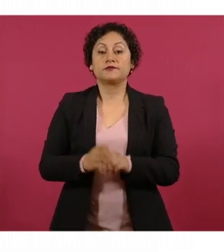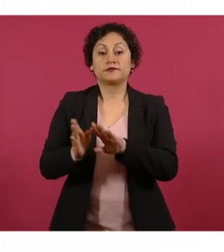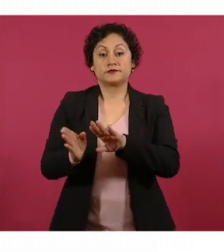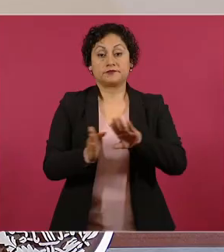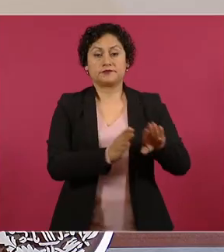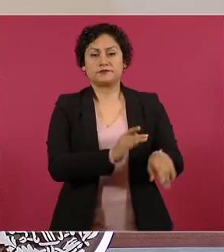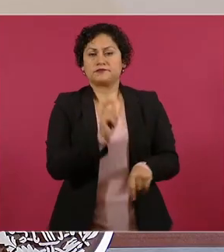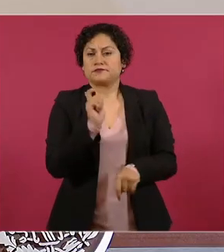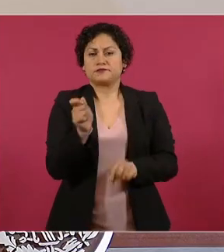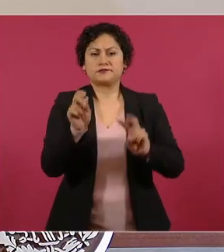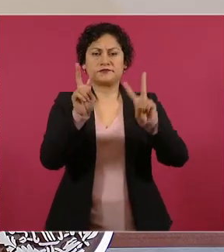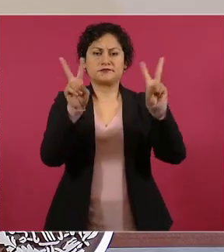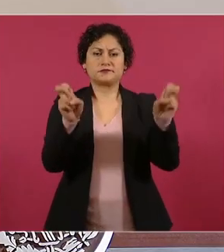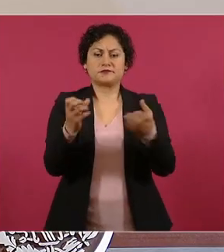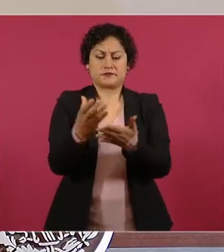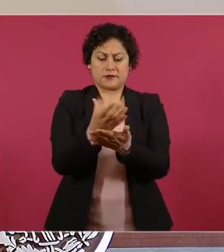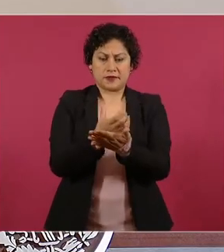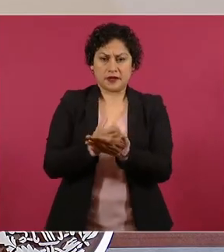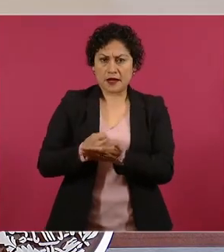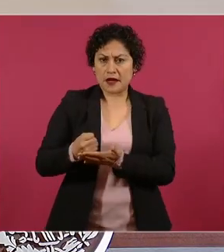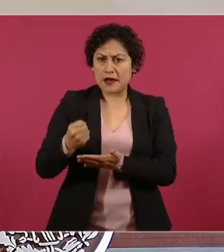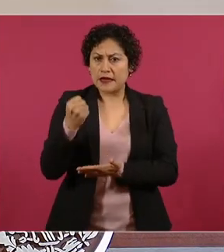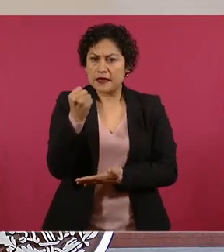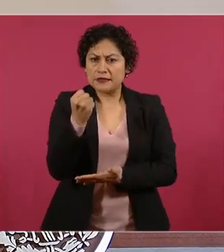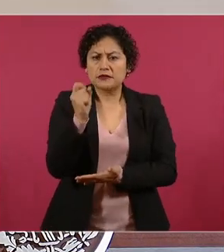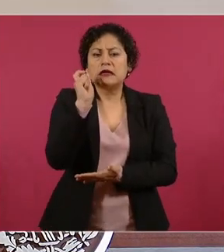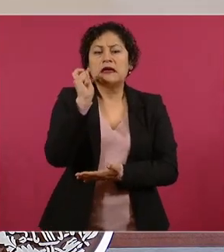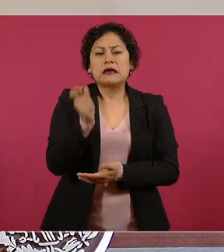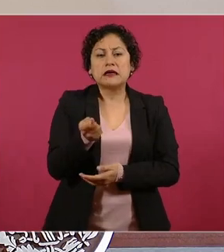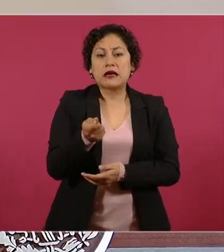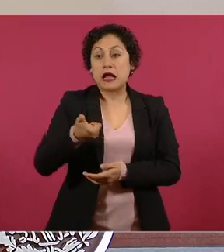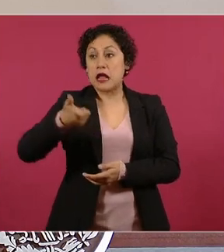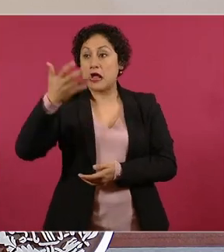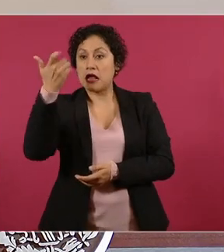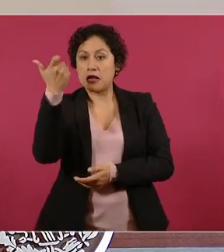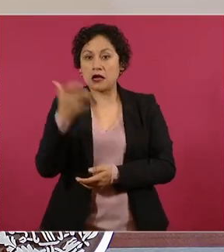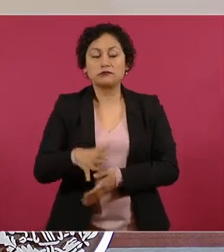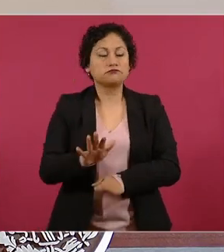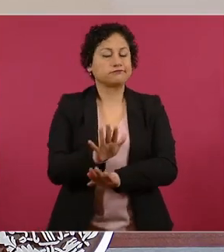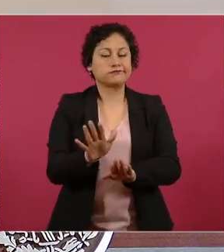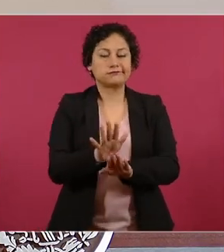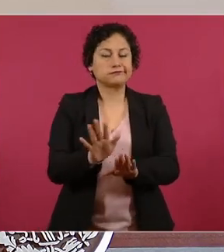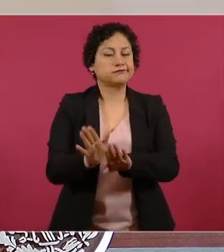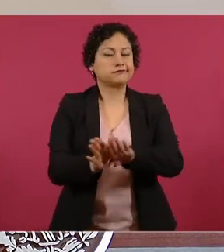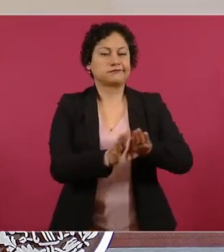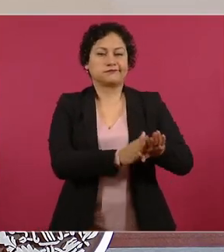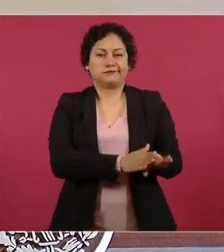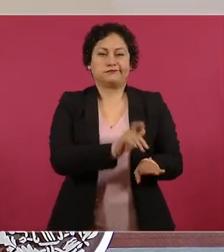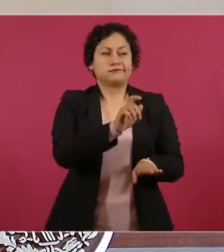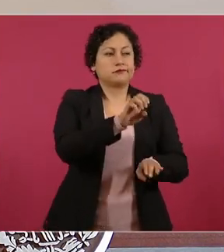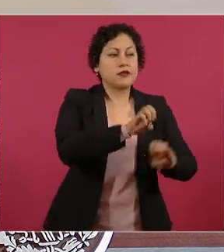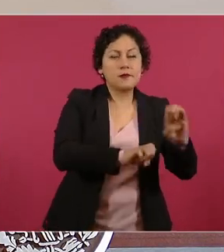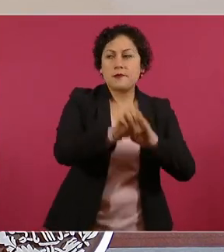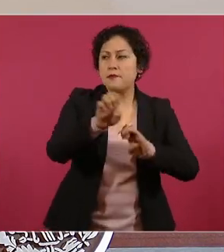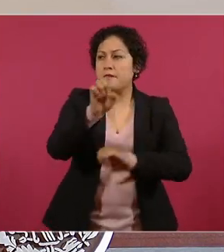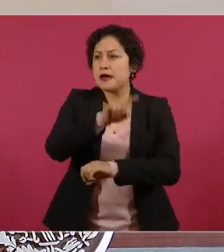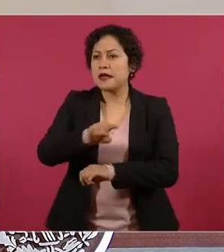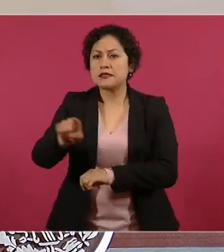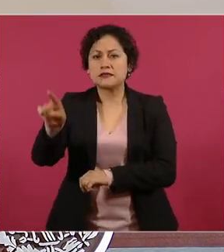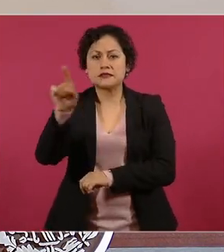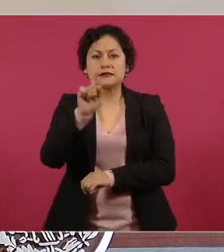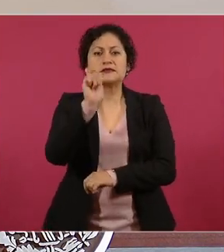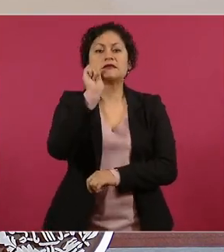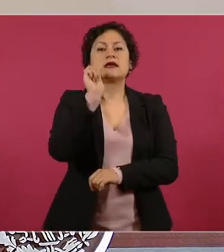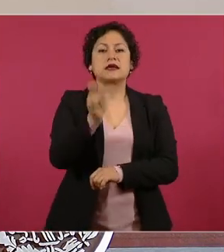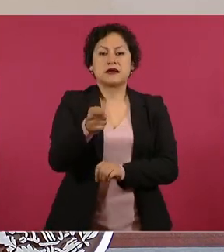de ganancia, y ojo aquí, no es que sean las más caras o las más baratas, más bien son aquellas marcas que en promedio le ganan mucho más a